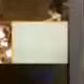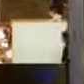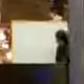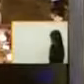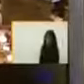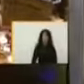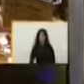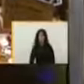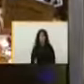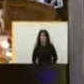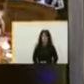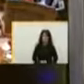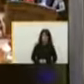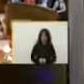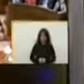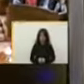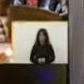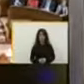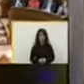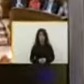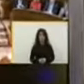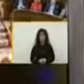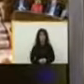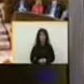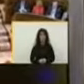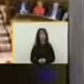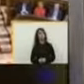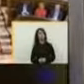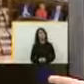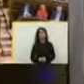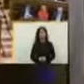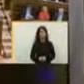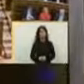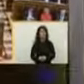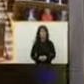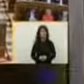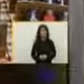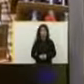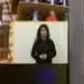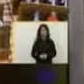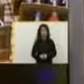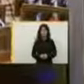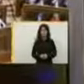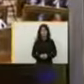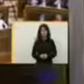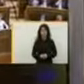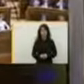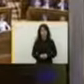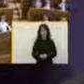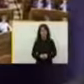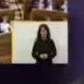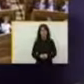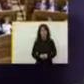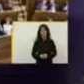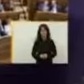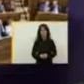Bueno, el final de ese discurso de Pedro Sánchez, 10 minutos largos, 12, 13, 14 minutos, Pablo Aranguena. Es verdad lo que decía